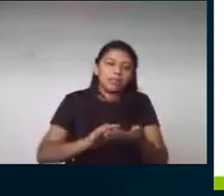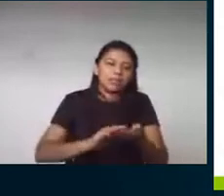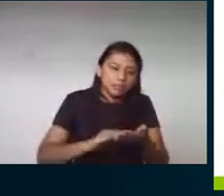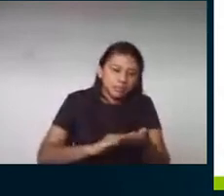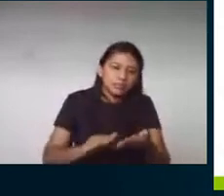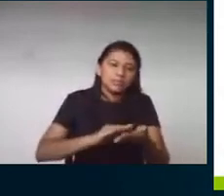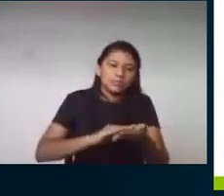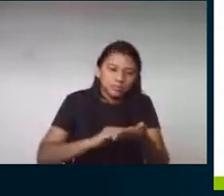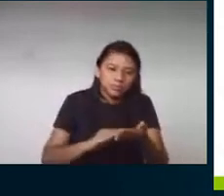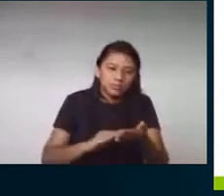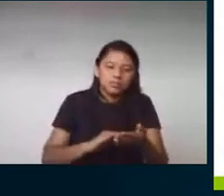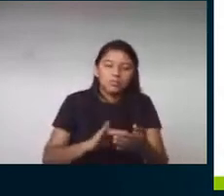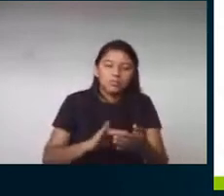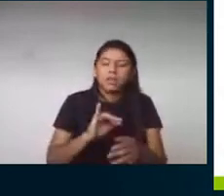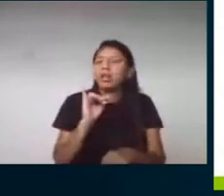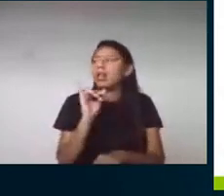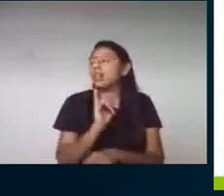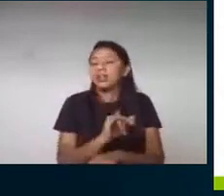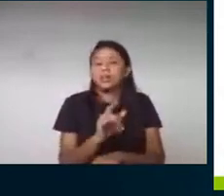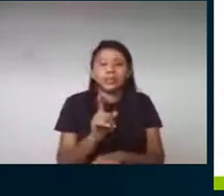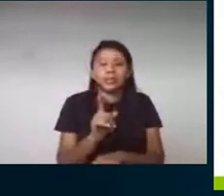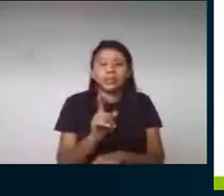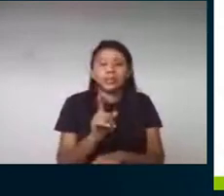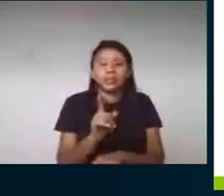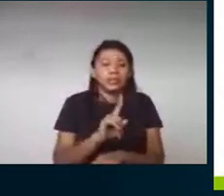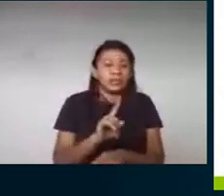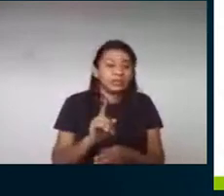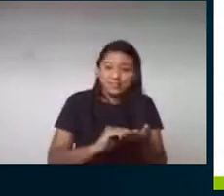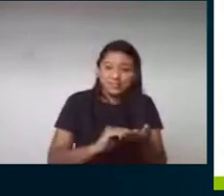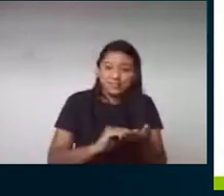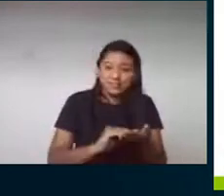la implementación de estos agitadores que ustedes ven aquí en pantalla.